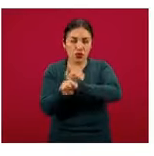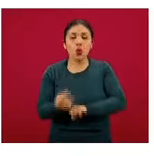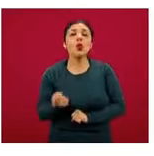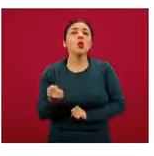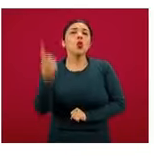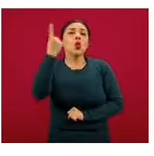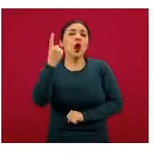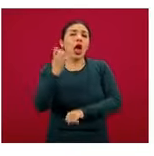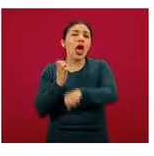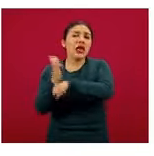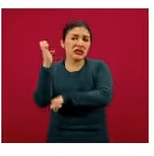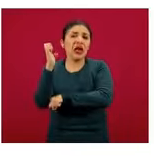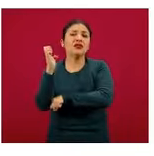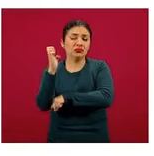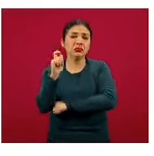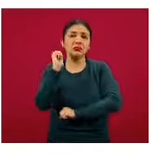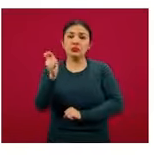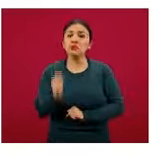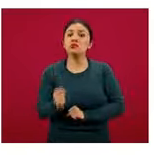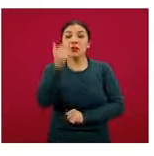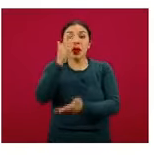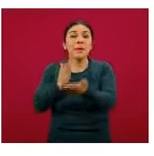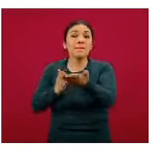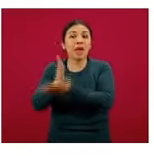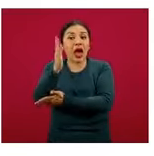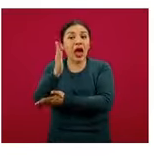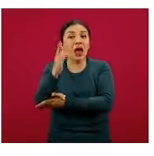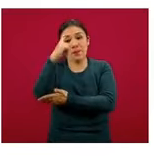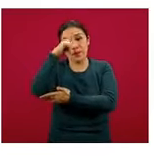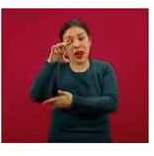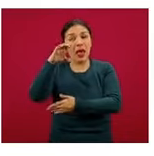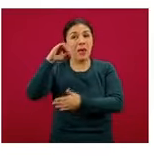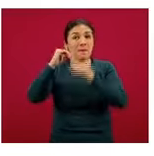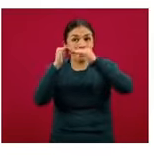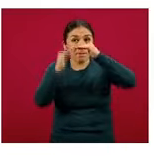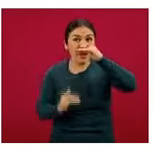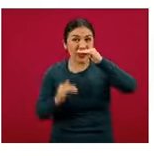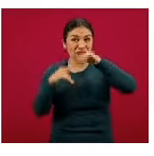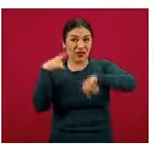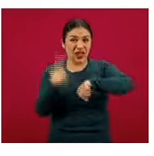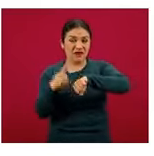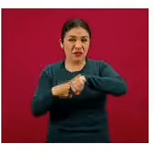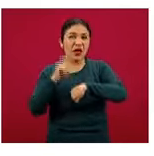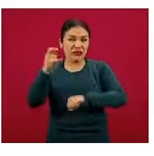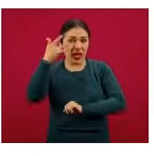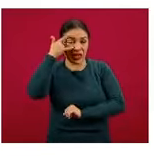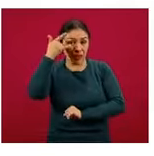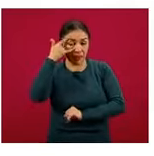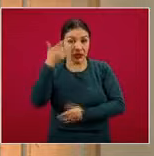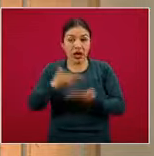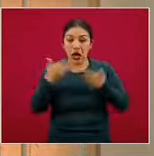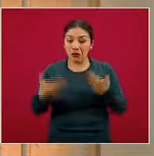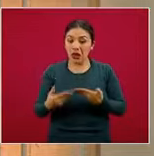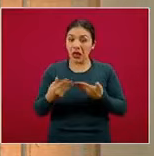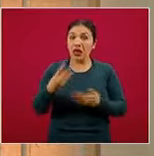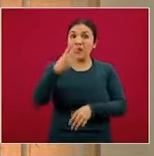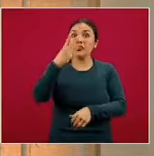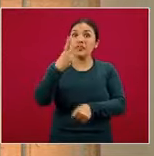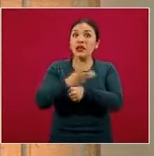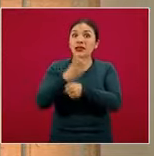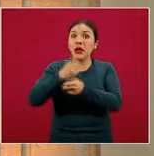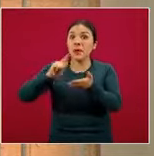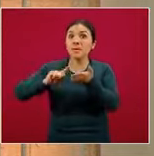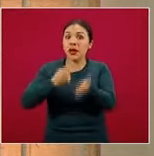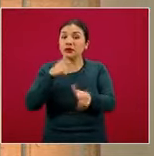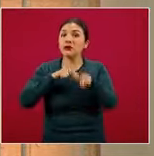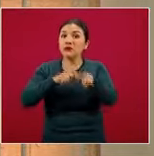entidad que fue la primera en llegar al nivel de riesgo bajo, que es precisamente Campeche, y que ya por tercera vez, en función